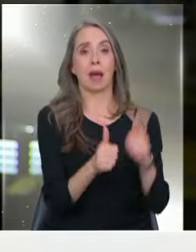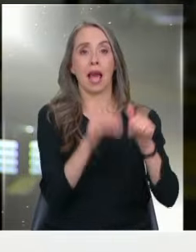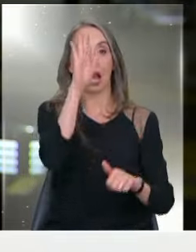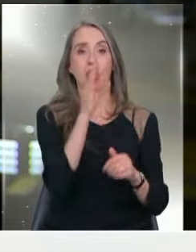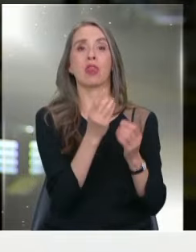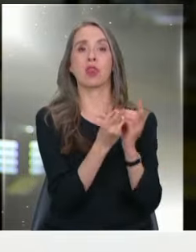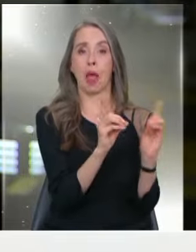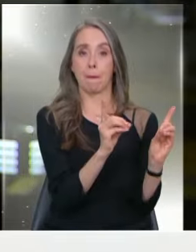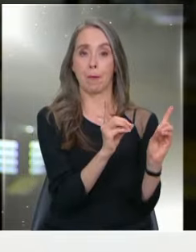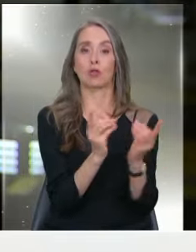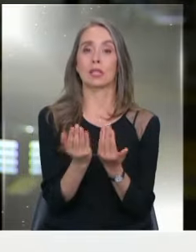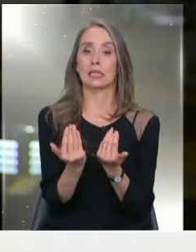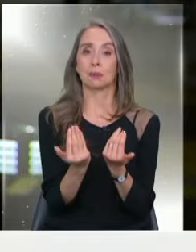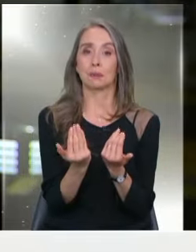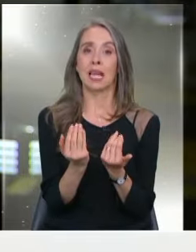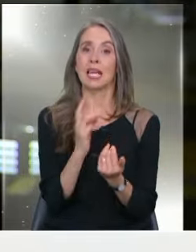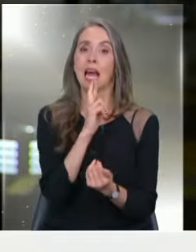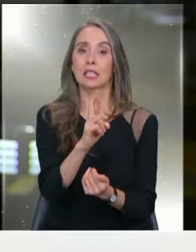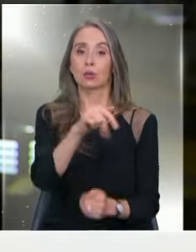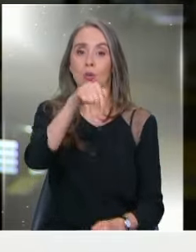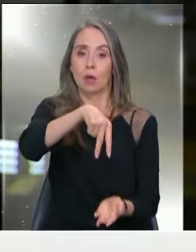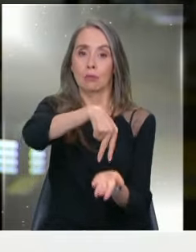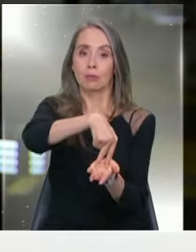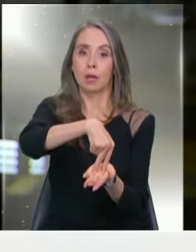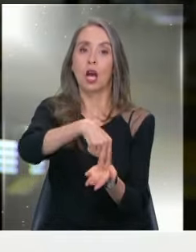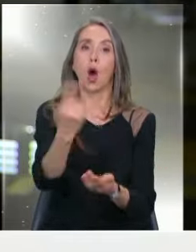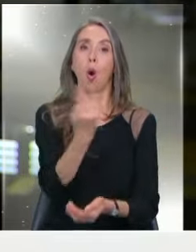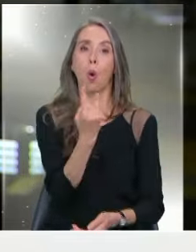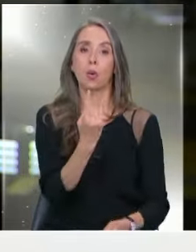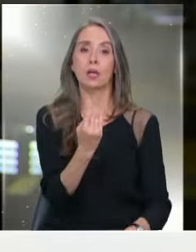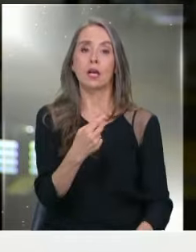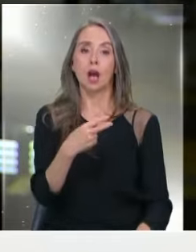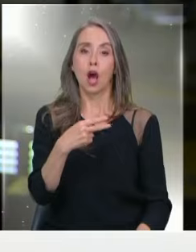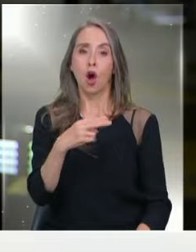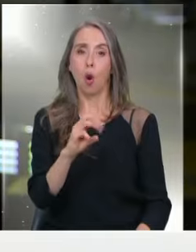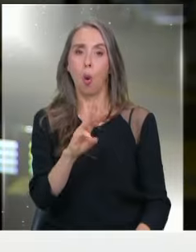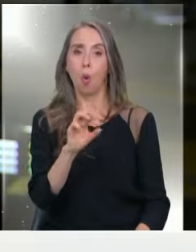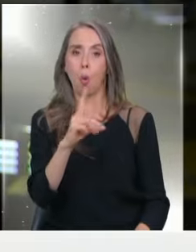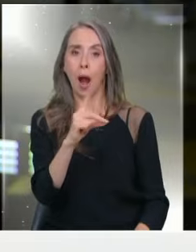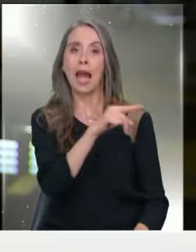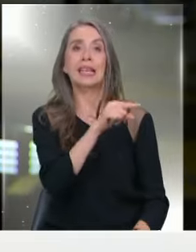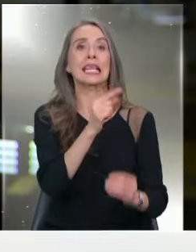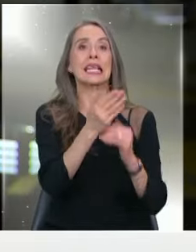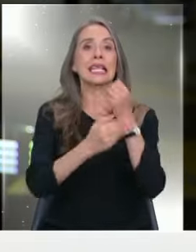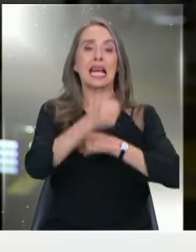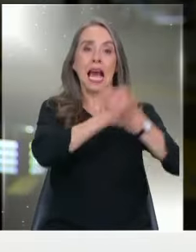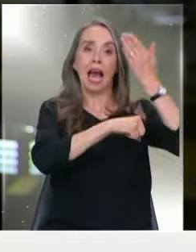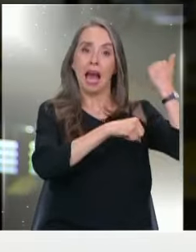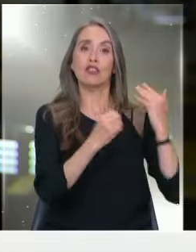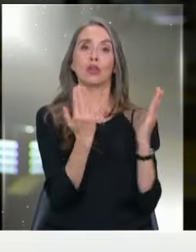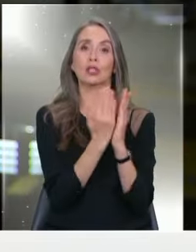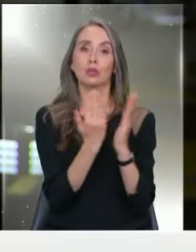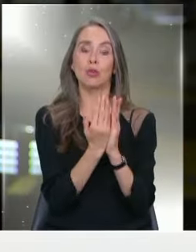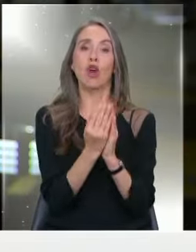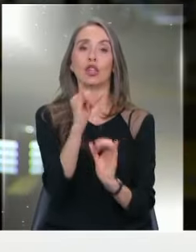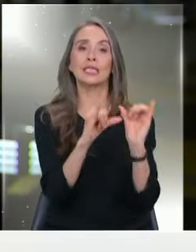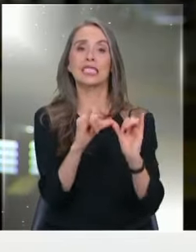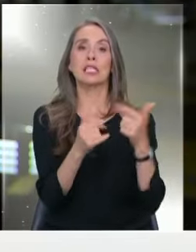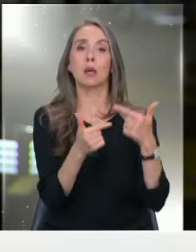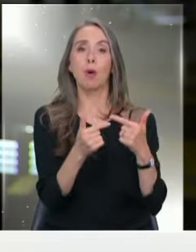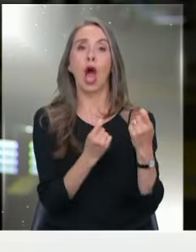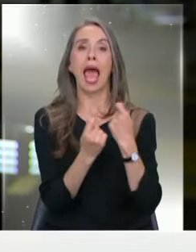demócrata, va a esperar los resultados aquí en la Universidad de Howard, en donde ella estudió ciencias políticas y economía, donde se